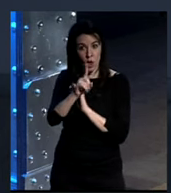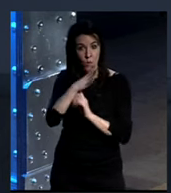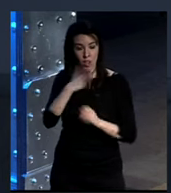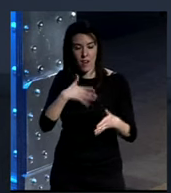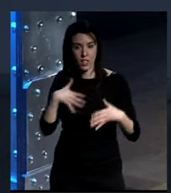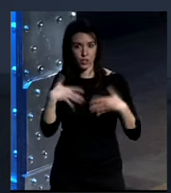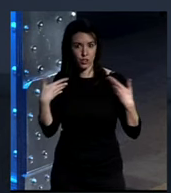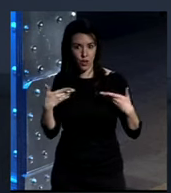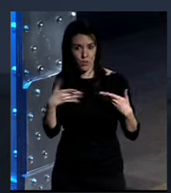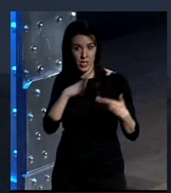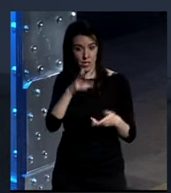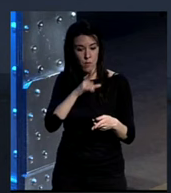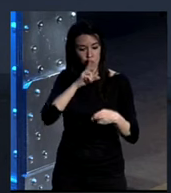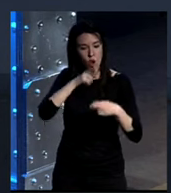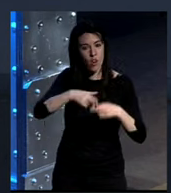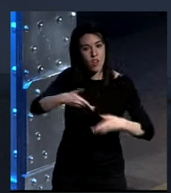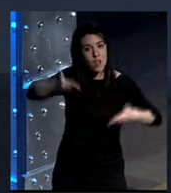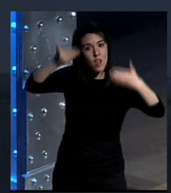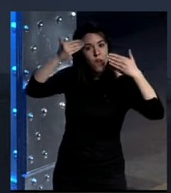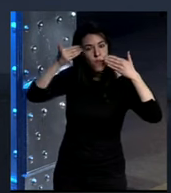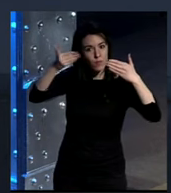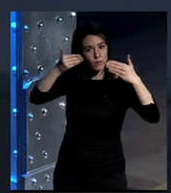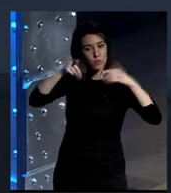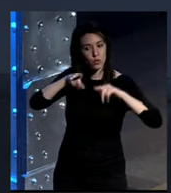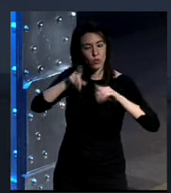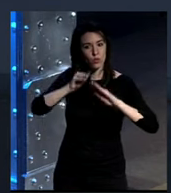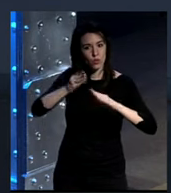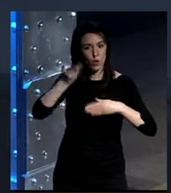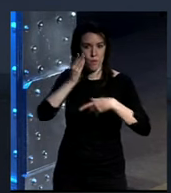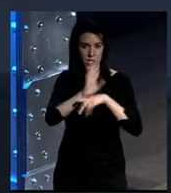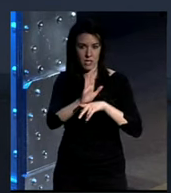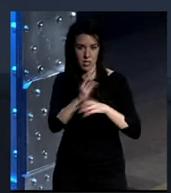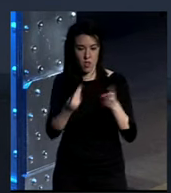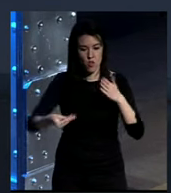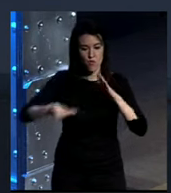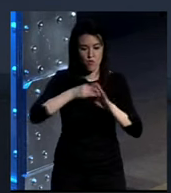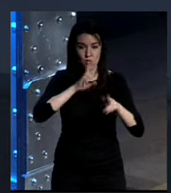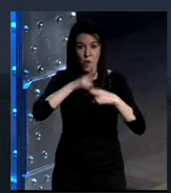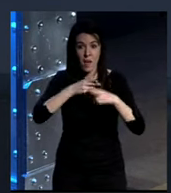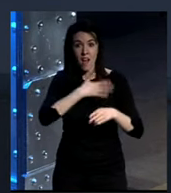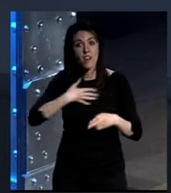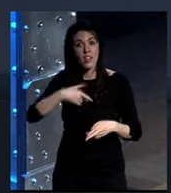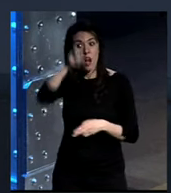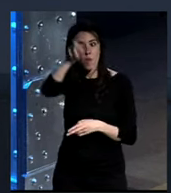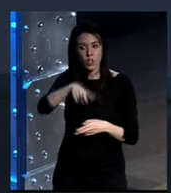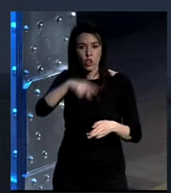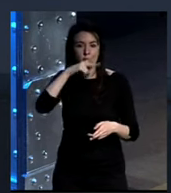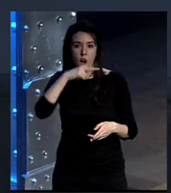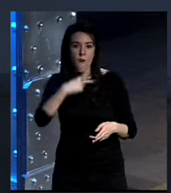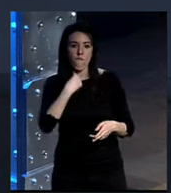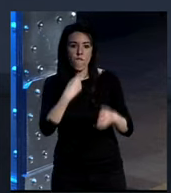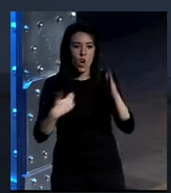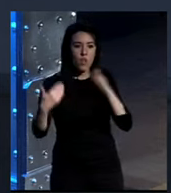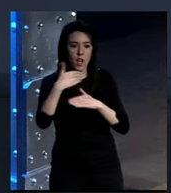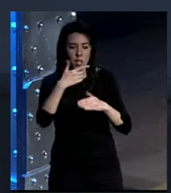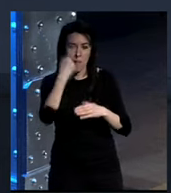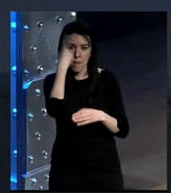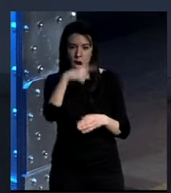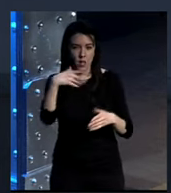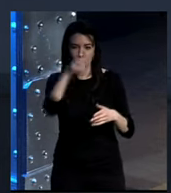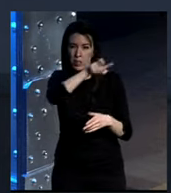sorpresa por la mención que se hace a ella en la presentación. Y además quería que alguien lo leyera en voz alta para que todo el mundo supiera que le dedicaba el libro a